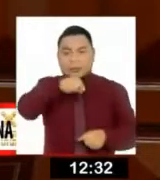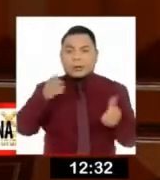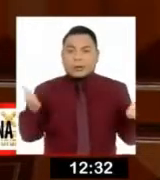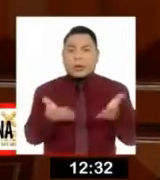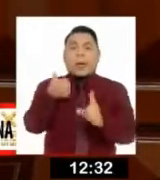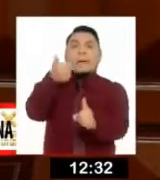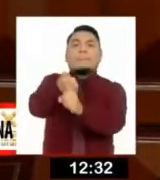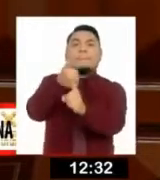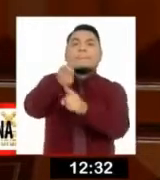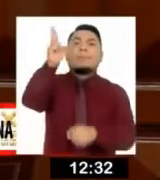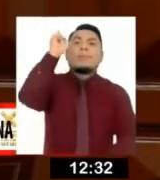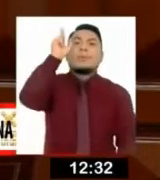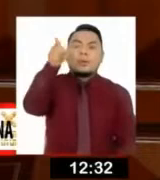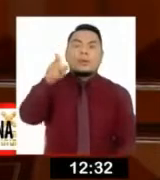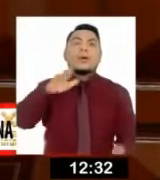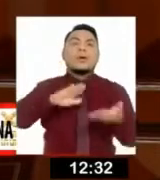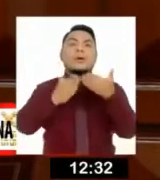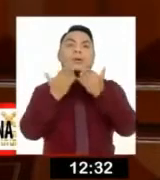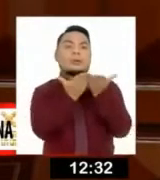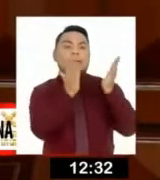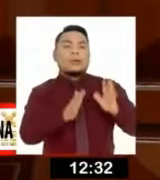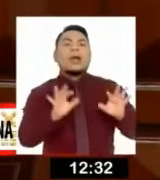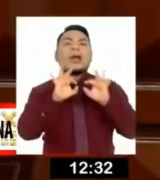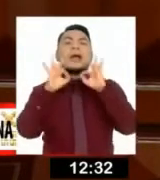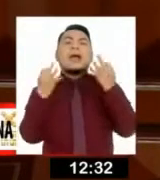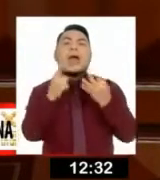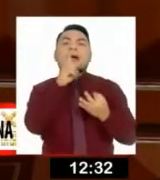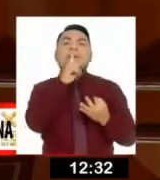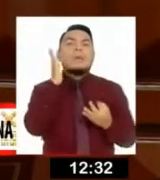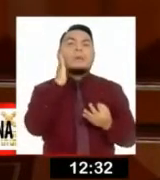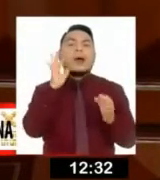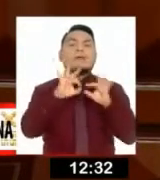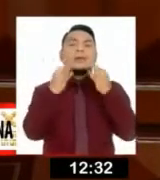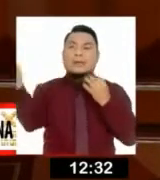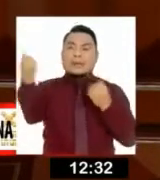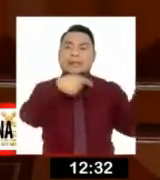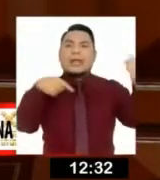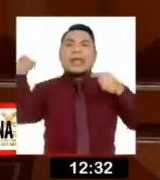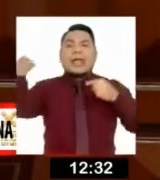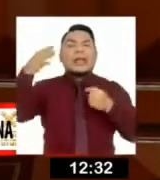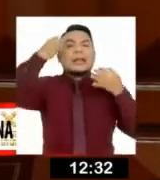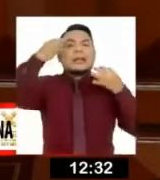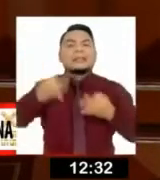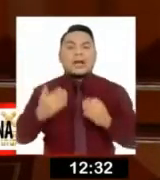propios maestros, la comunidad, los estudiantes, los padres de familia y las autoridades.